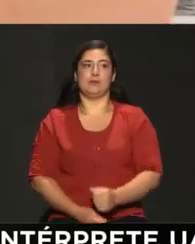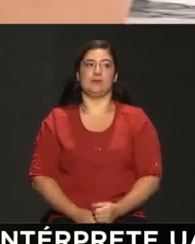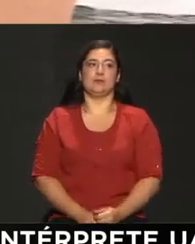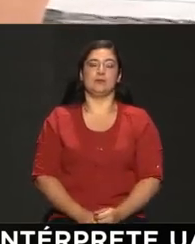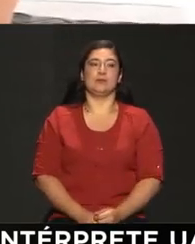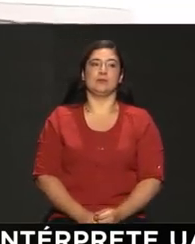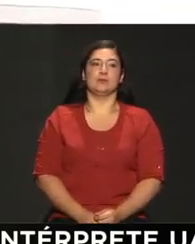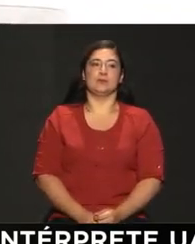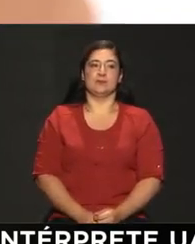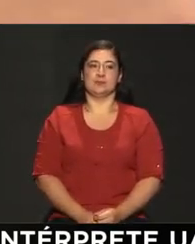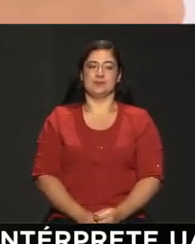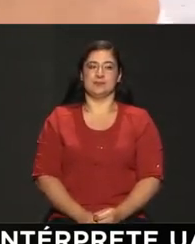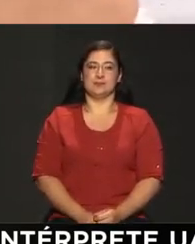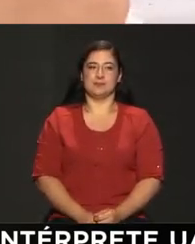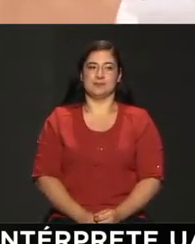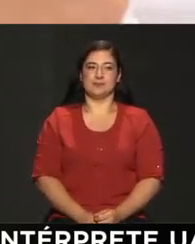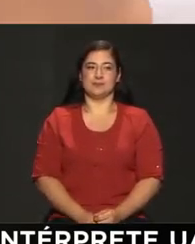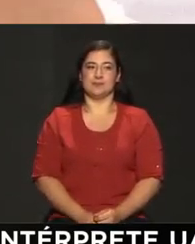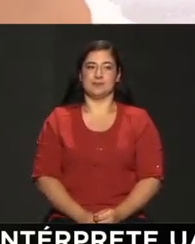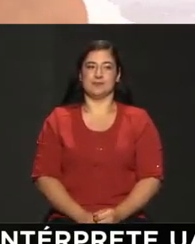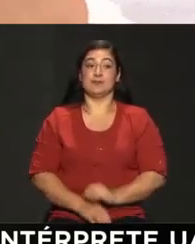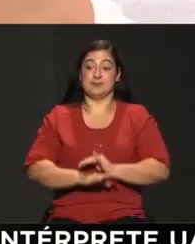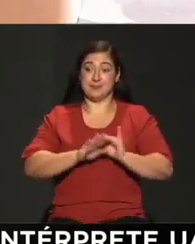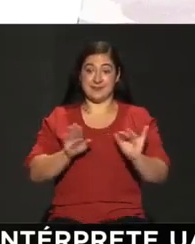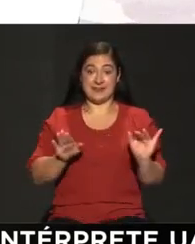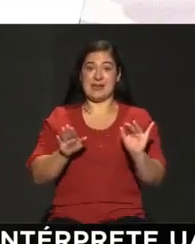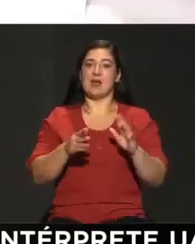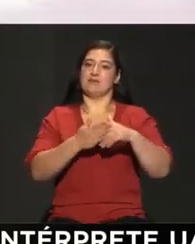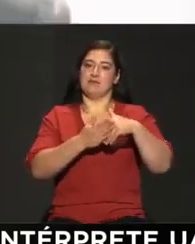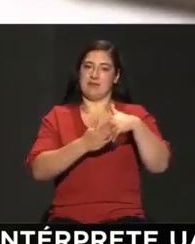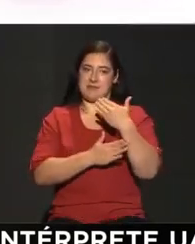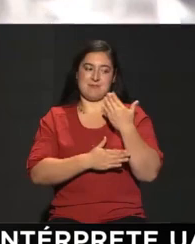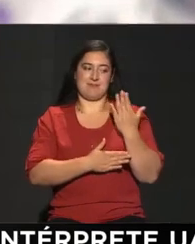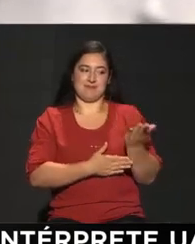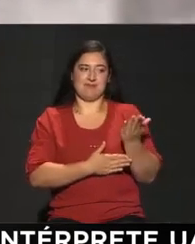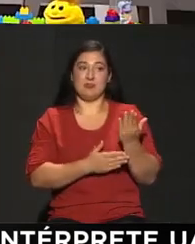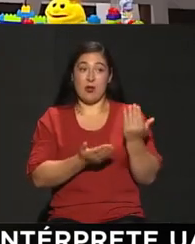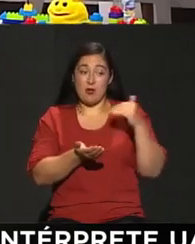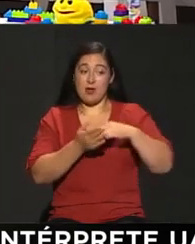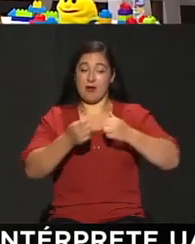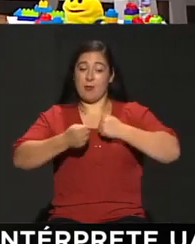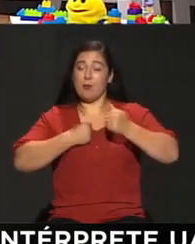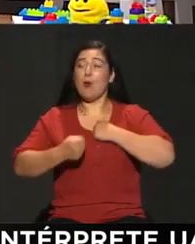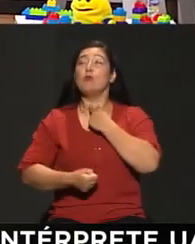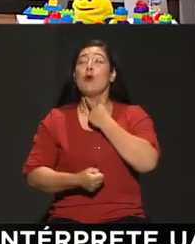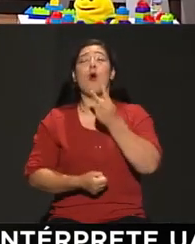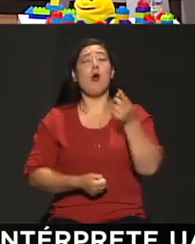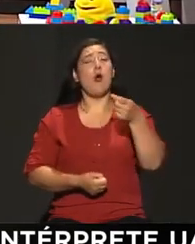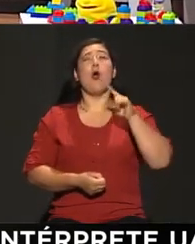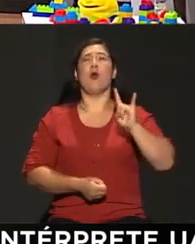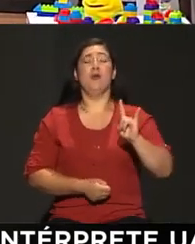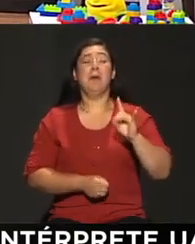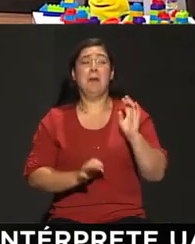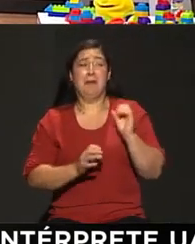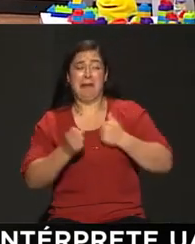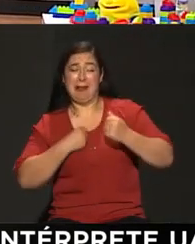1, 2. Y 1. Entonces empiezas tú. Si quieres hacer tu gu otra vez de orangután, así para cerrar súper bien, nos va